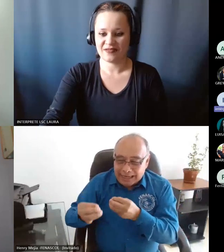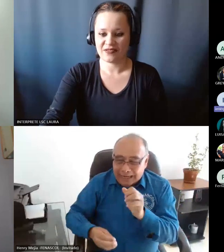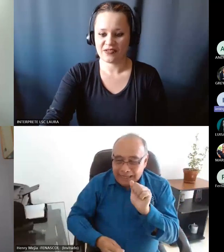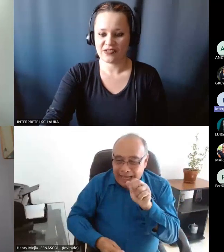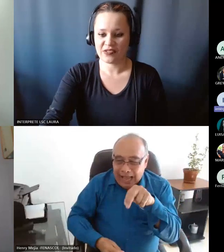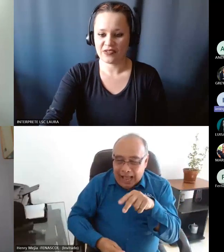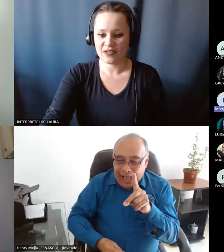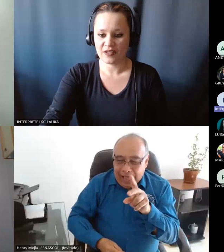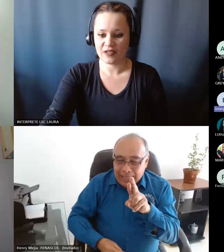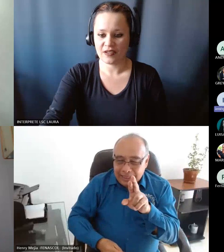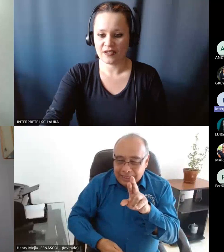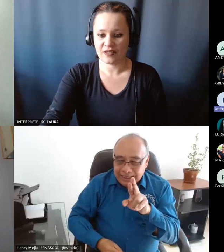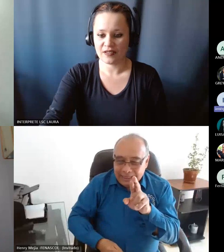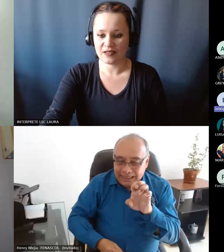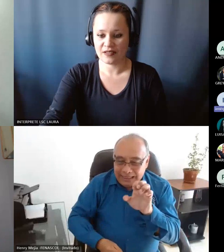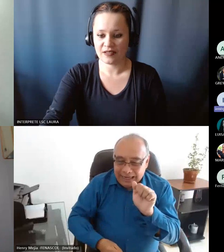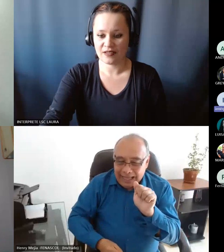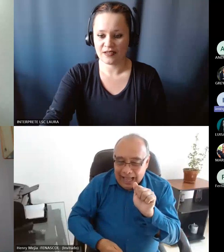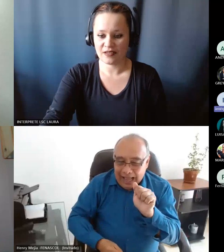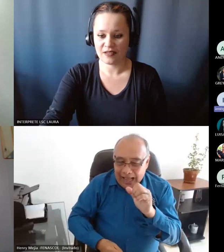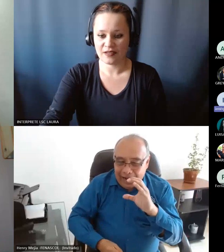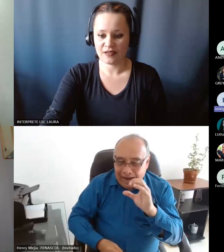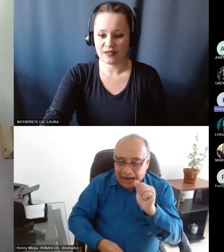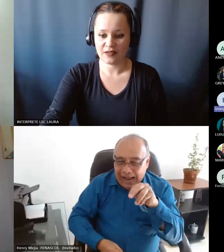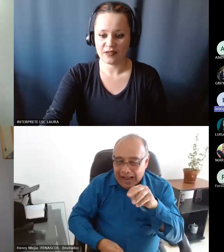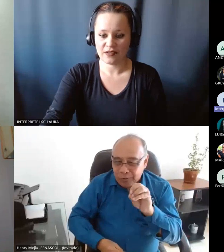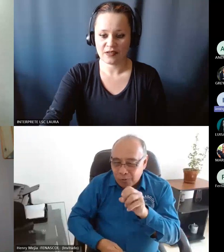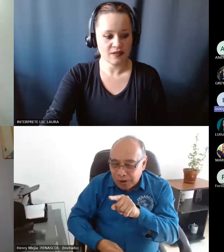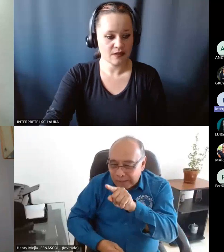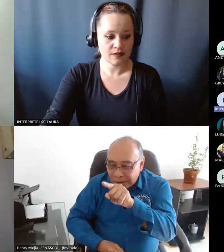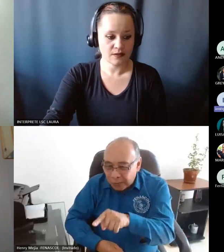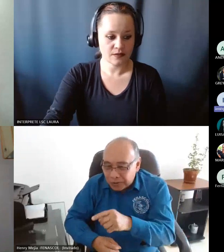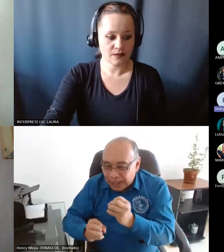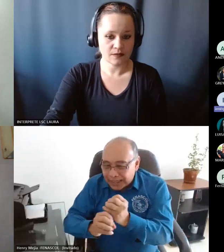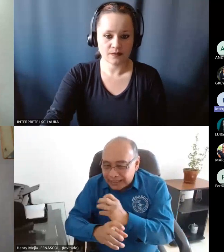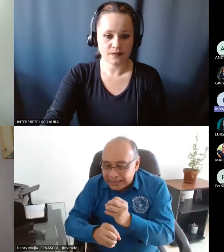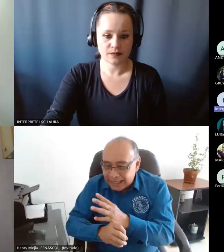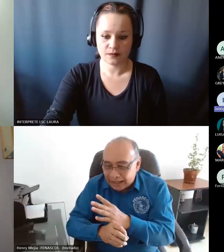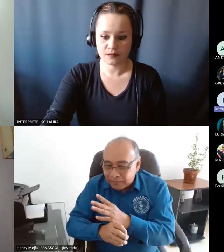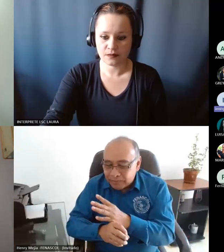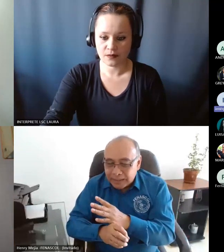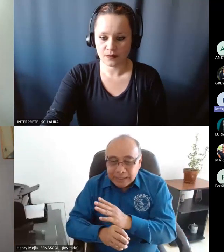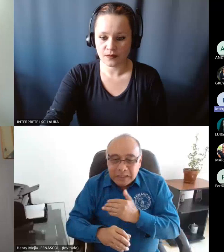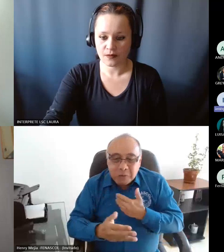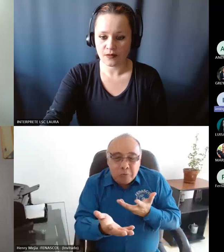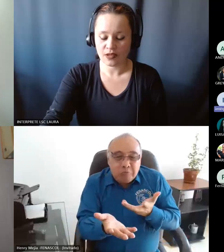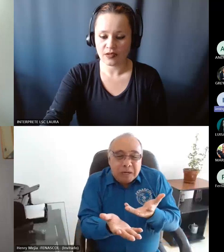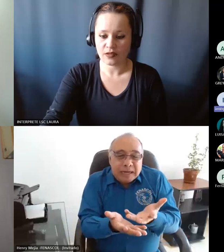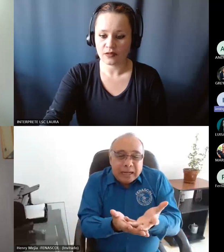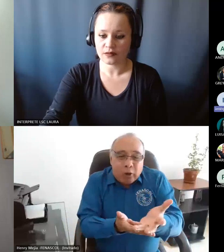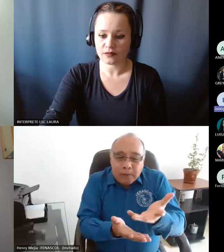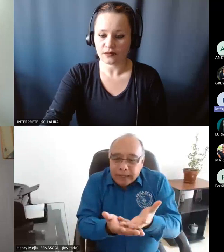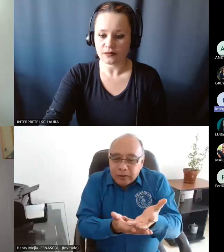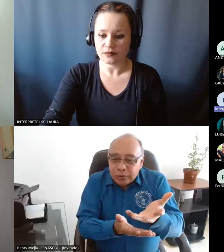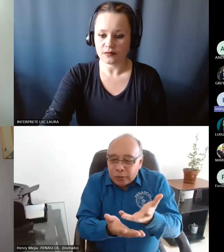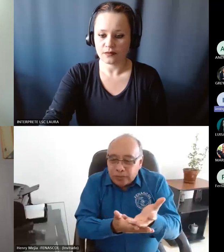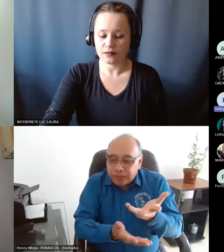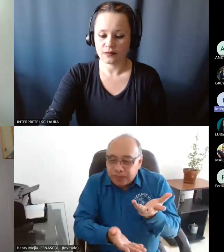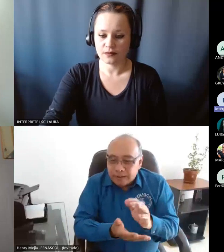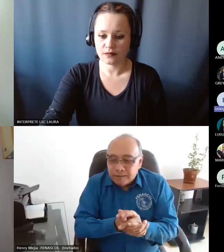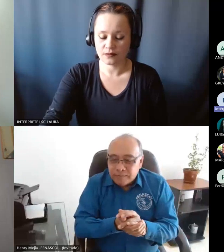que quisiera manifestar y y como lo has mencionado Andrea sí en el chat